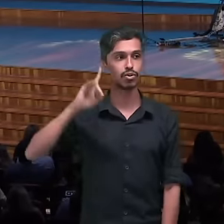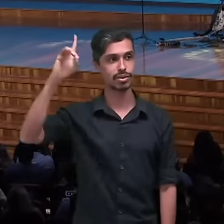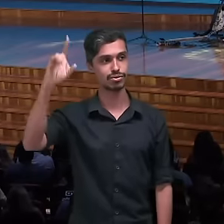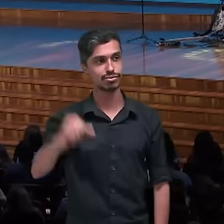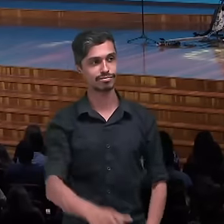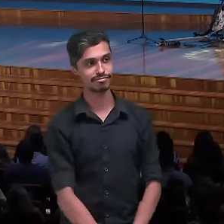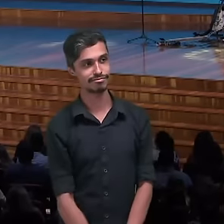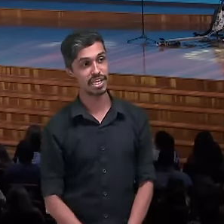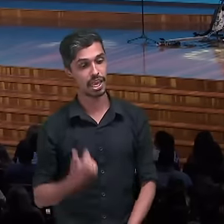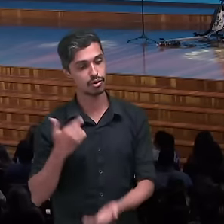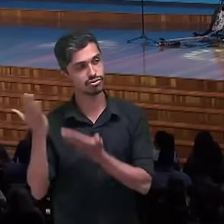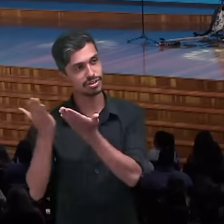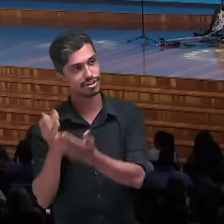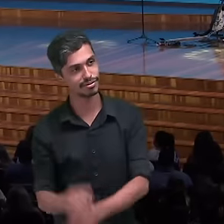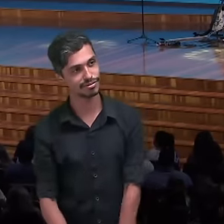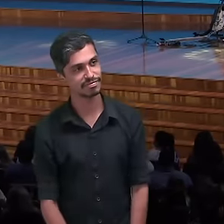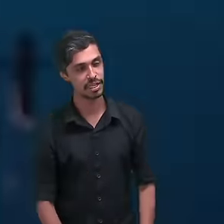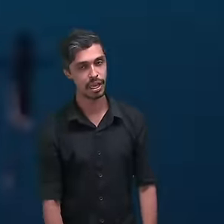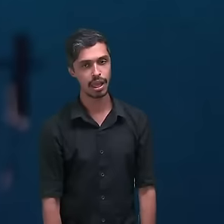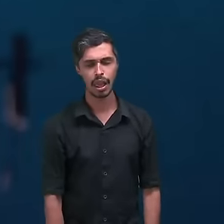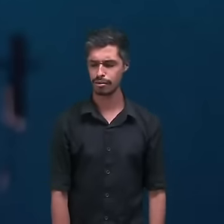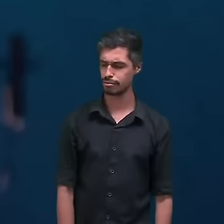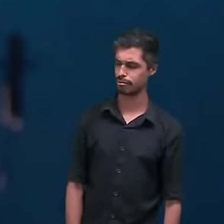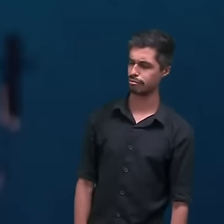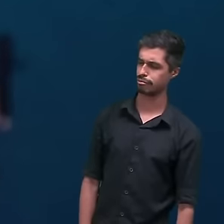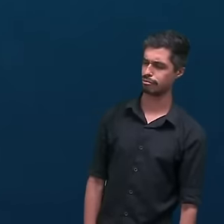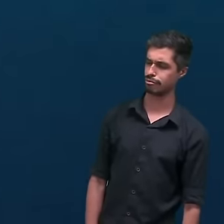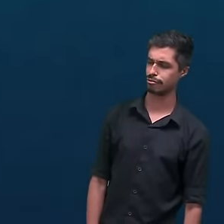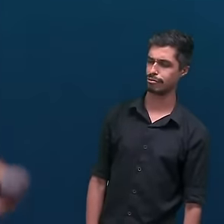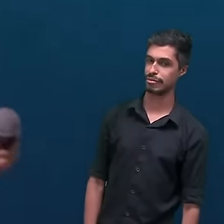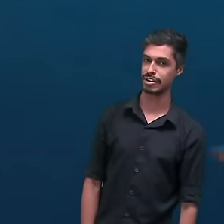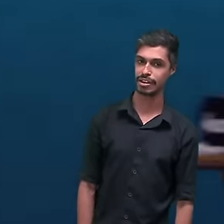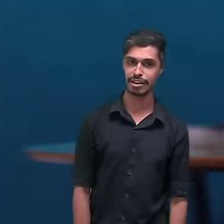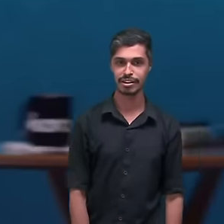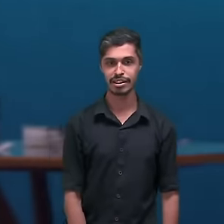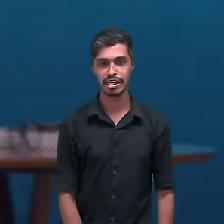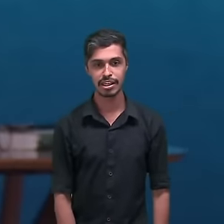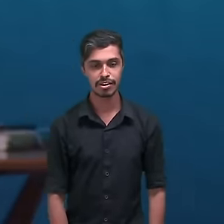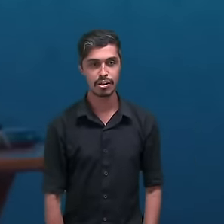Mi doctor no fue un crenchi, mi doctor fue una fila de Faraón.